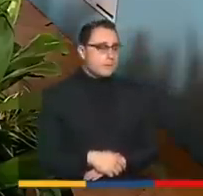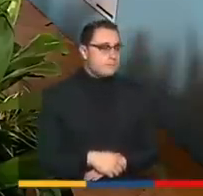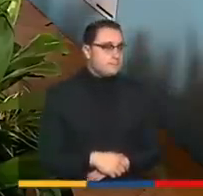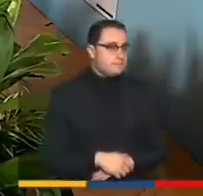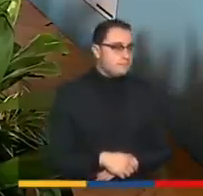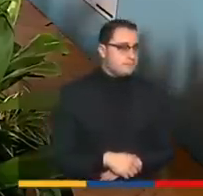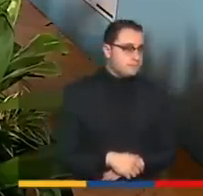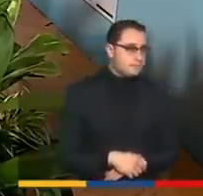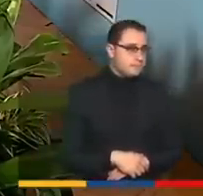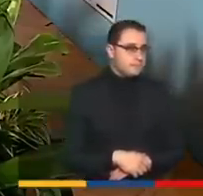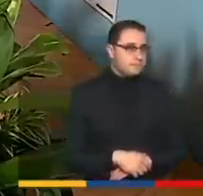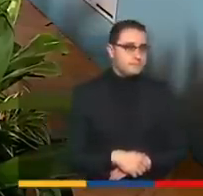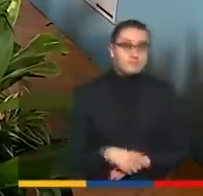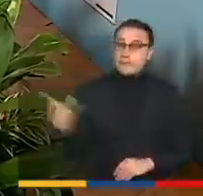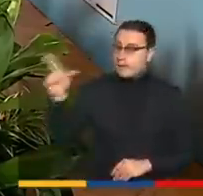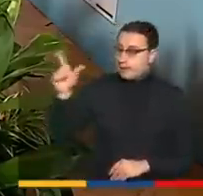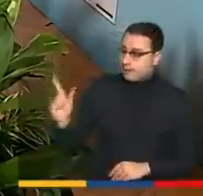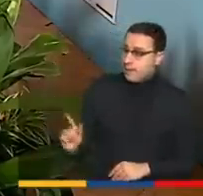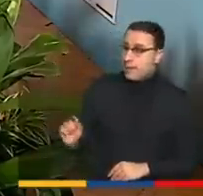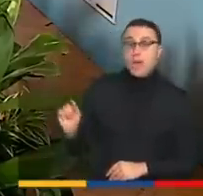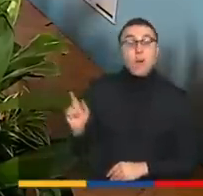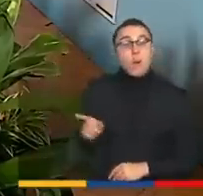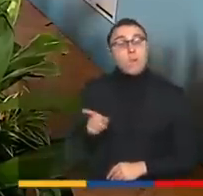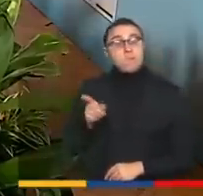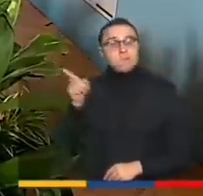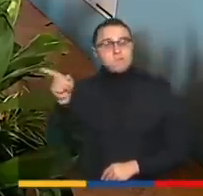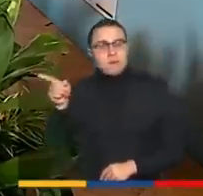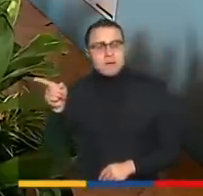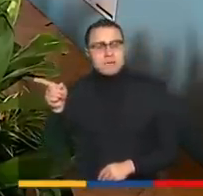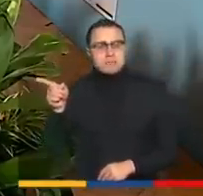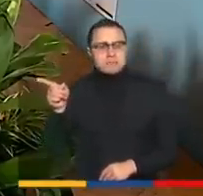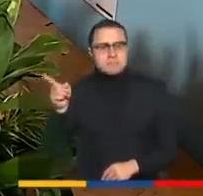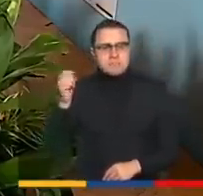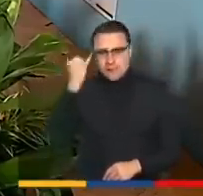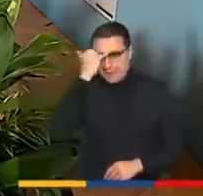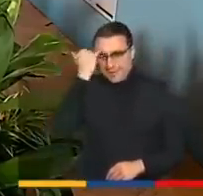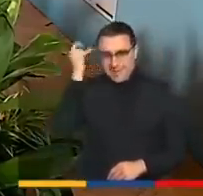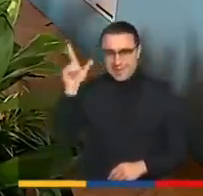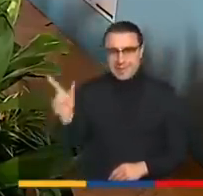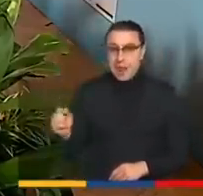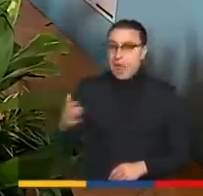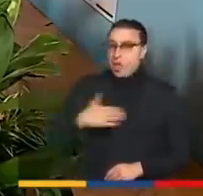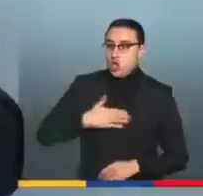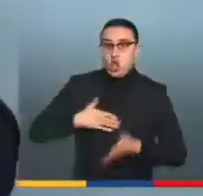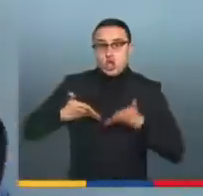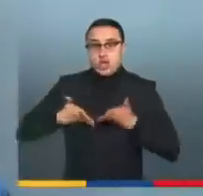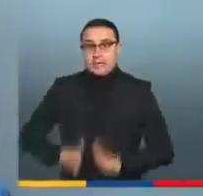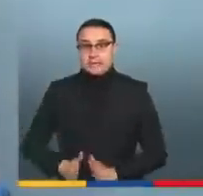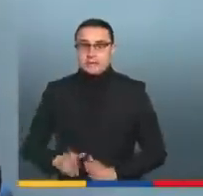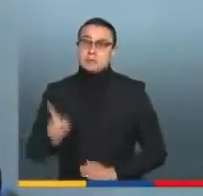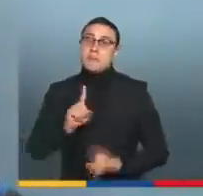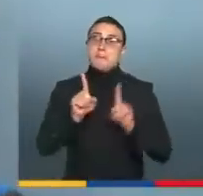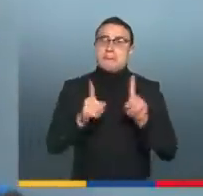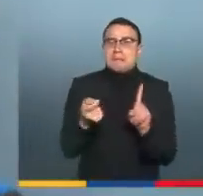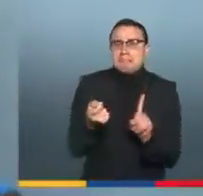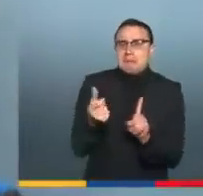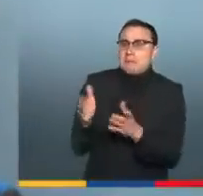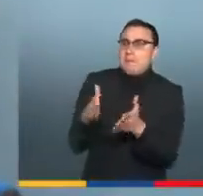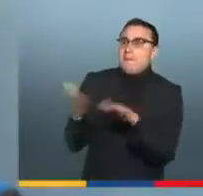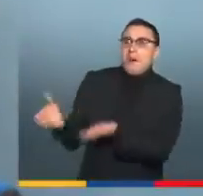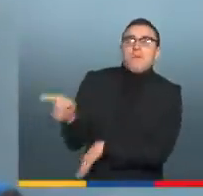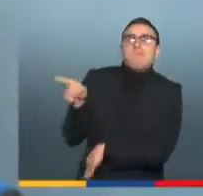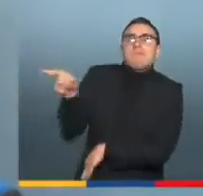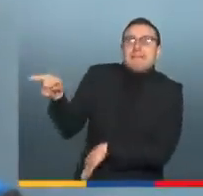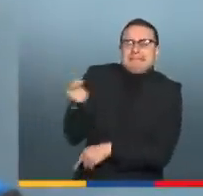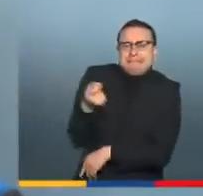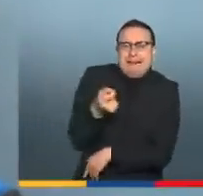Italia, ¿dónde? No, en Italia. Casi no nací allí, pero casi muero. entonces uno